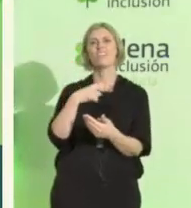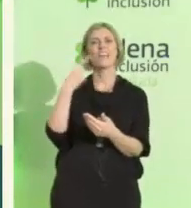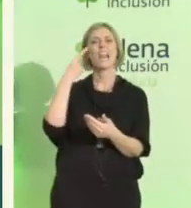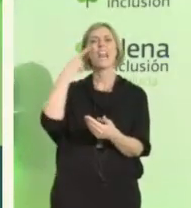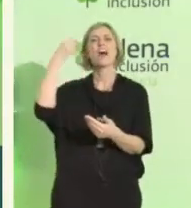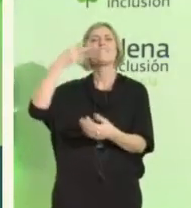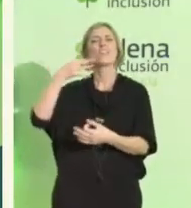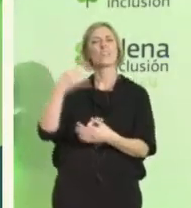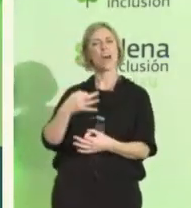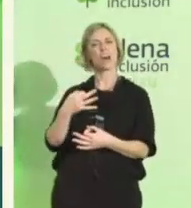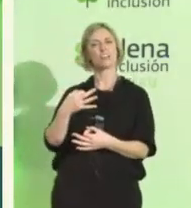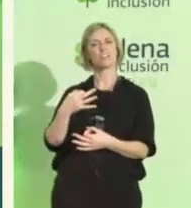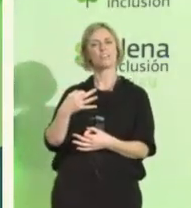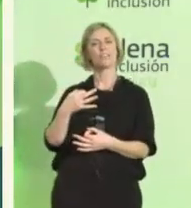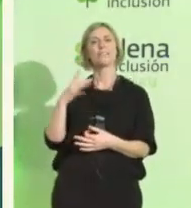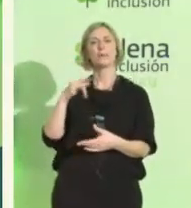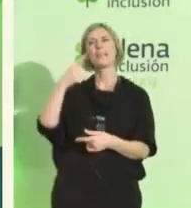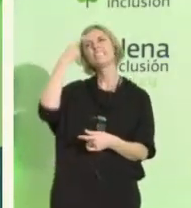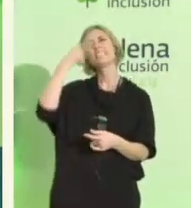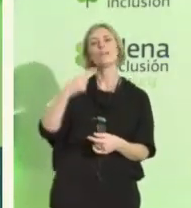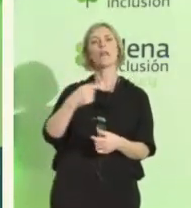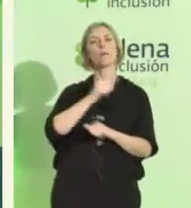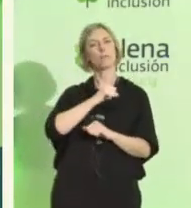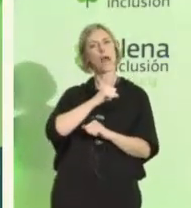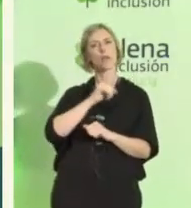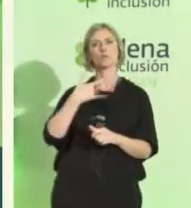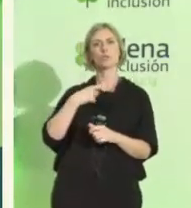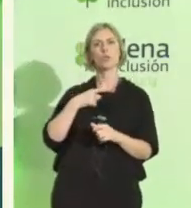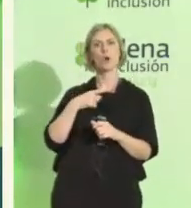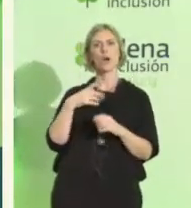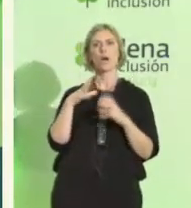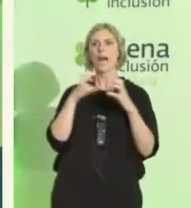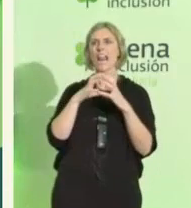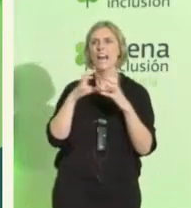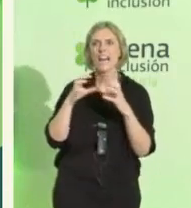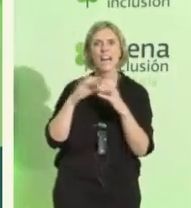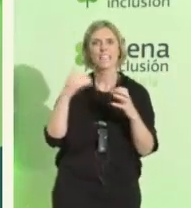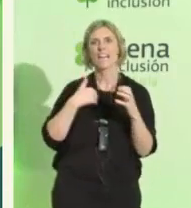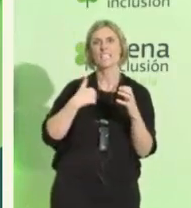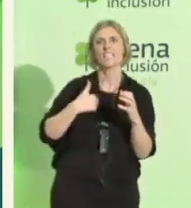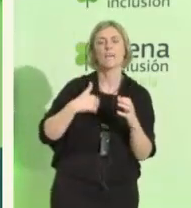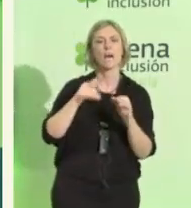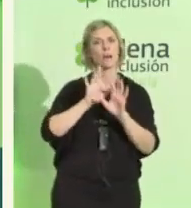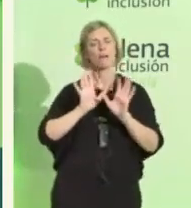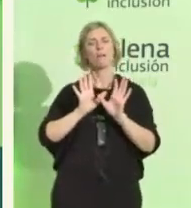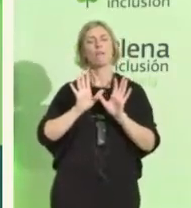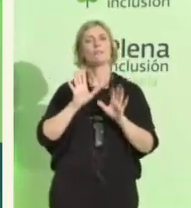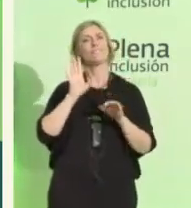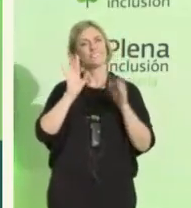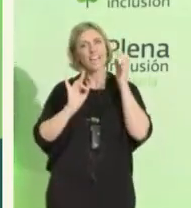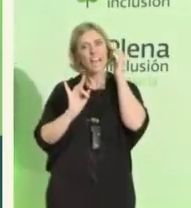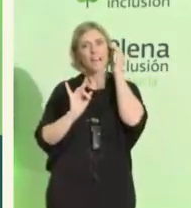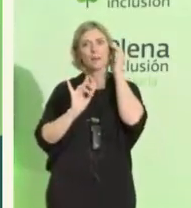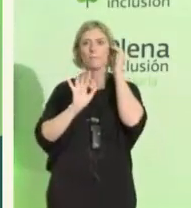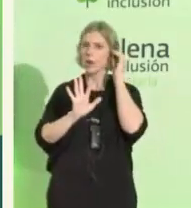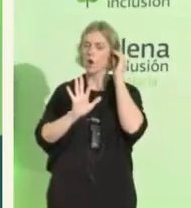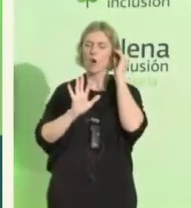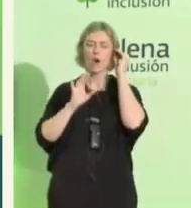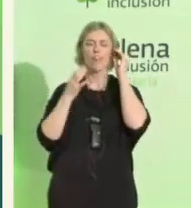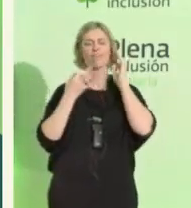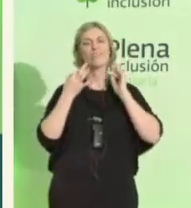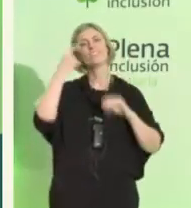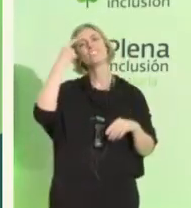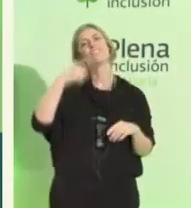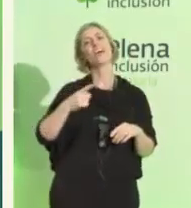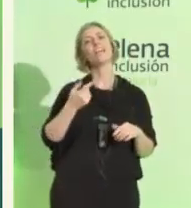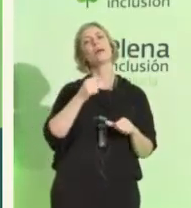esperar esperar somos ansiosos sí pero hay que esperar a